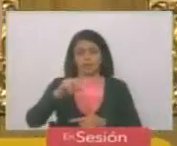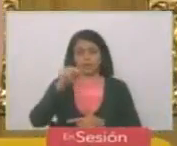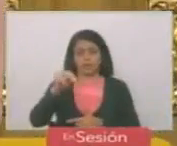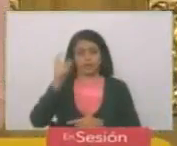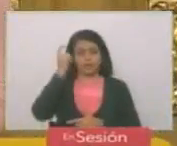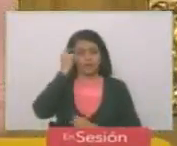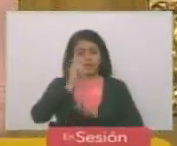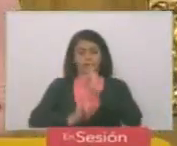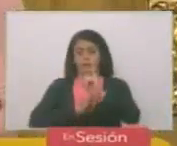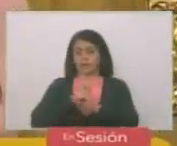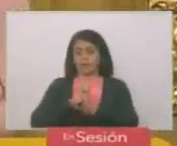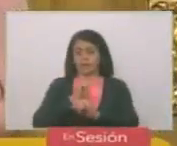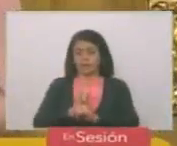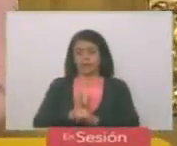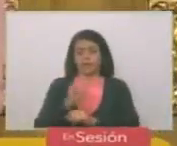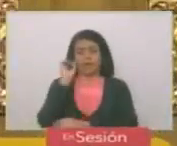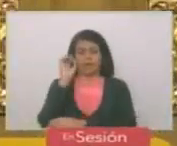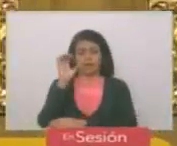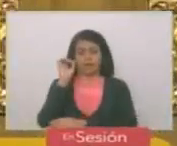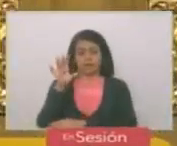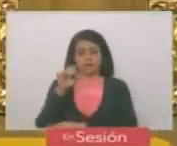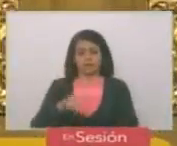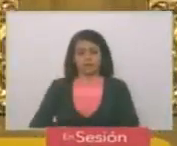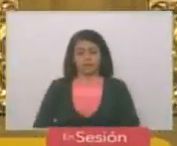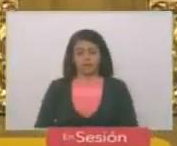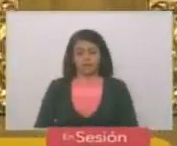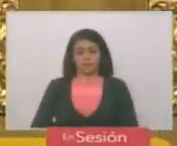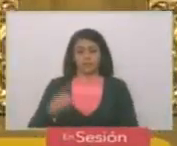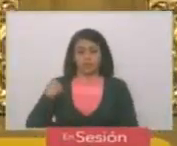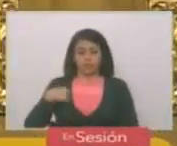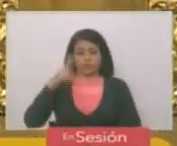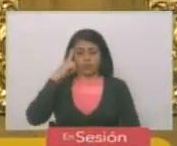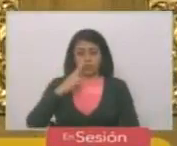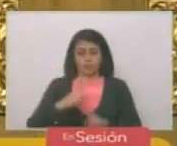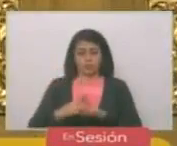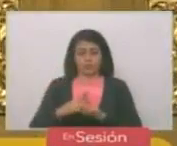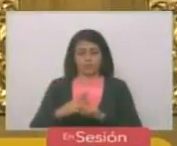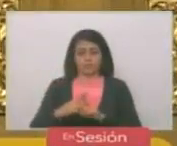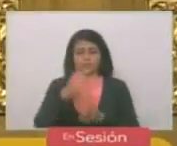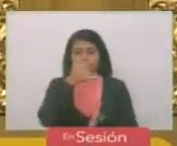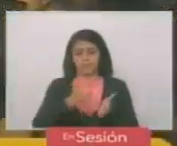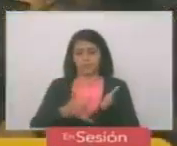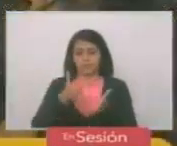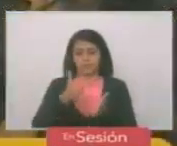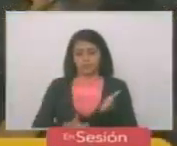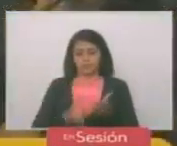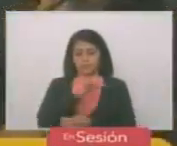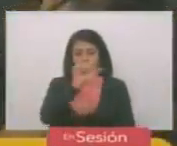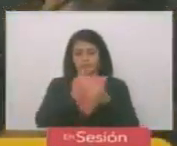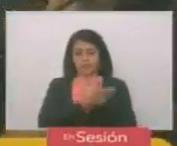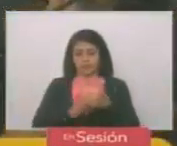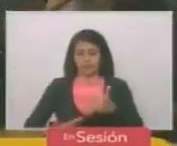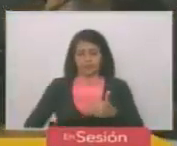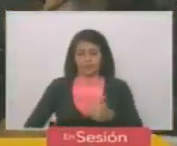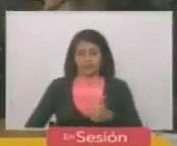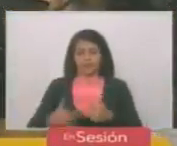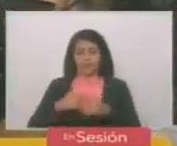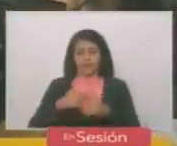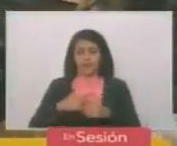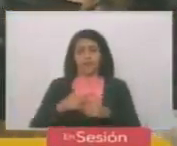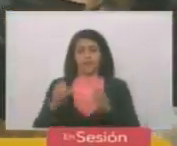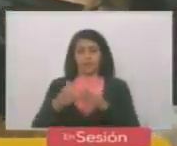Día Internacional del Parlamentarismo, tuvimos el honor de postular ante la vicepresidencia de la